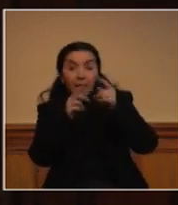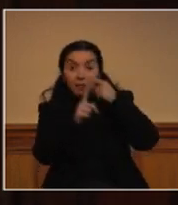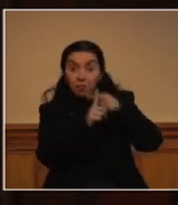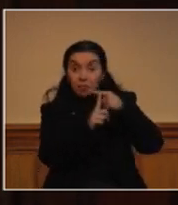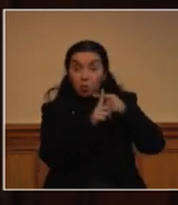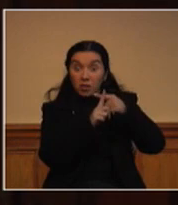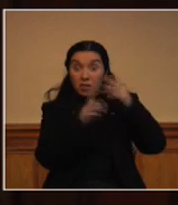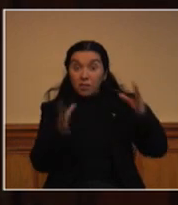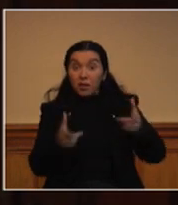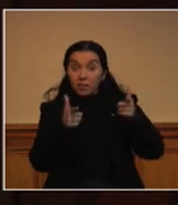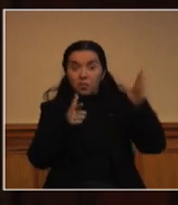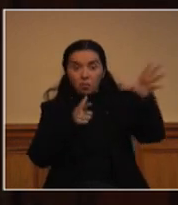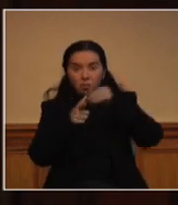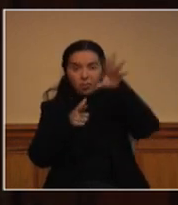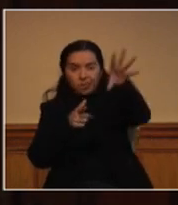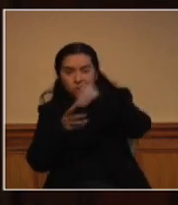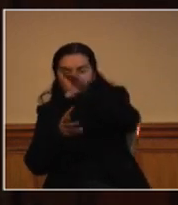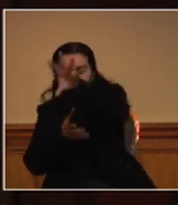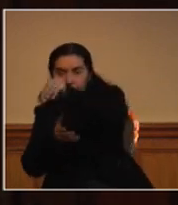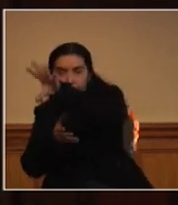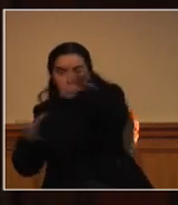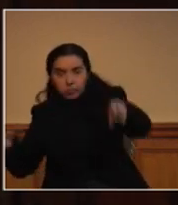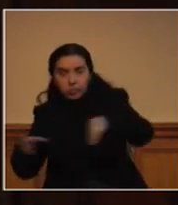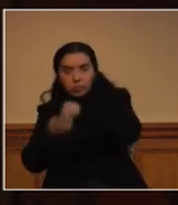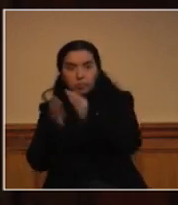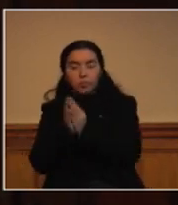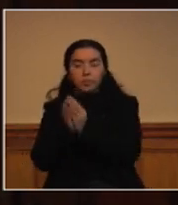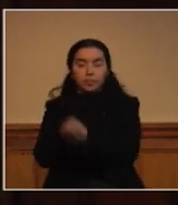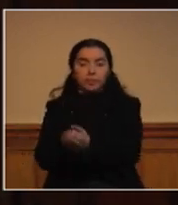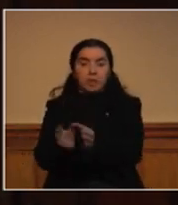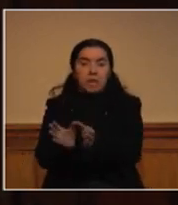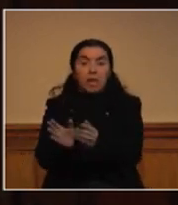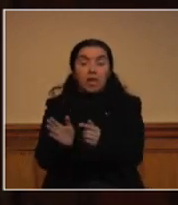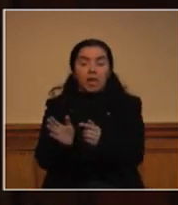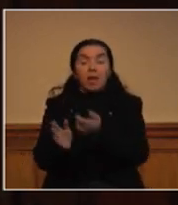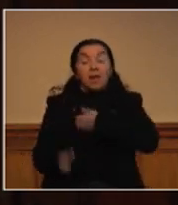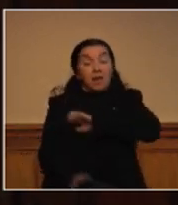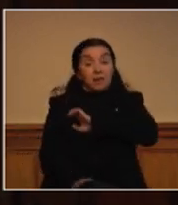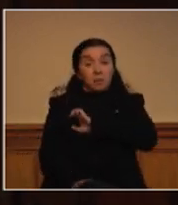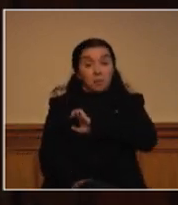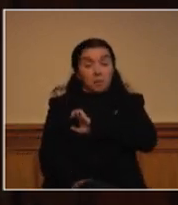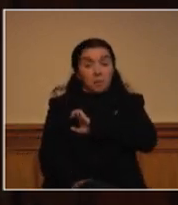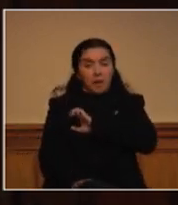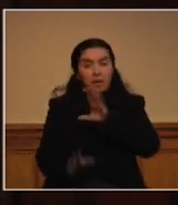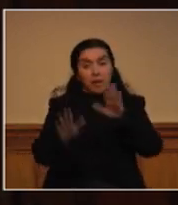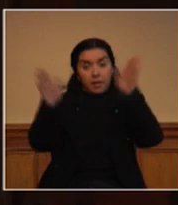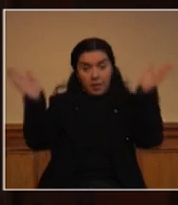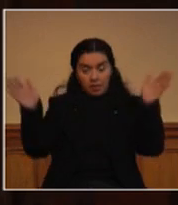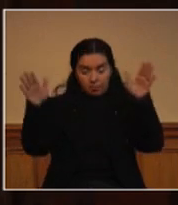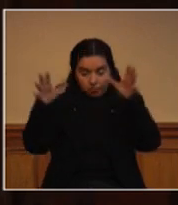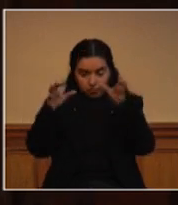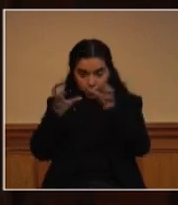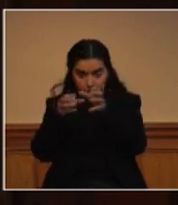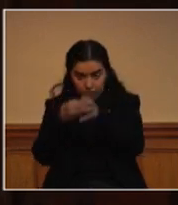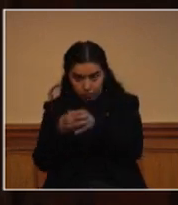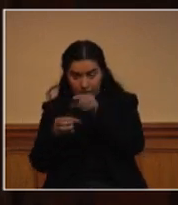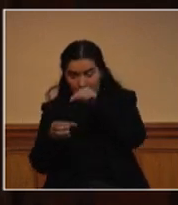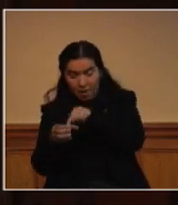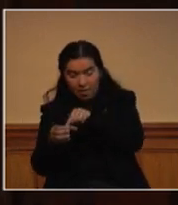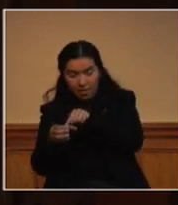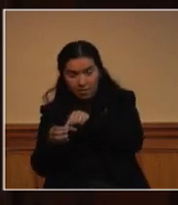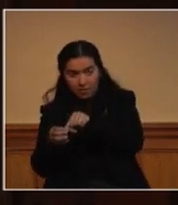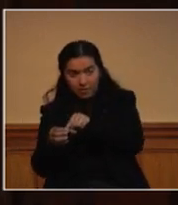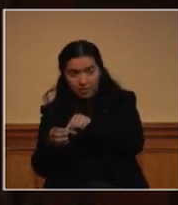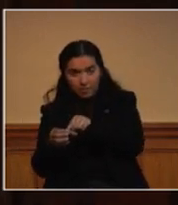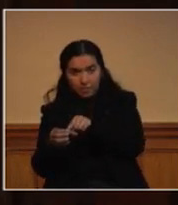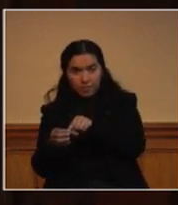y la tecnología en los países europeos. En España, por ir aterrizando un poquito cada vez más,